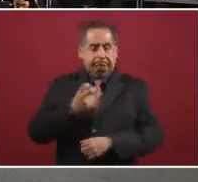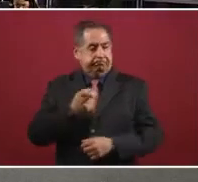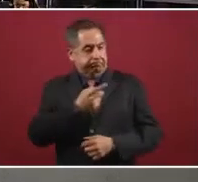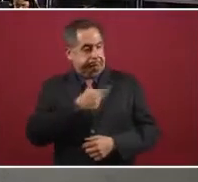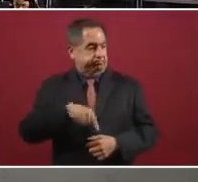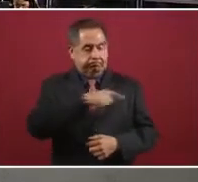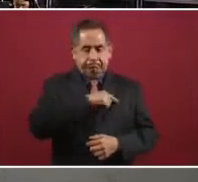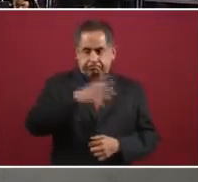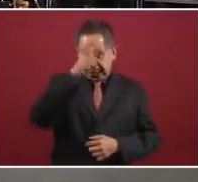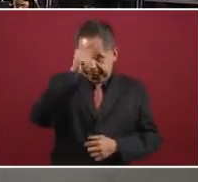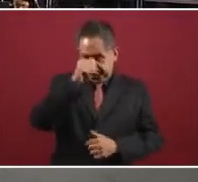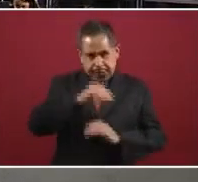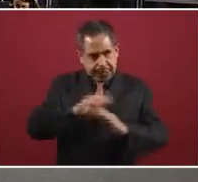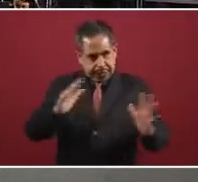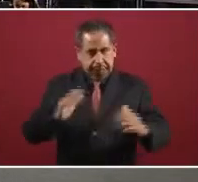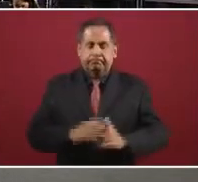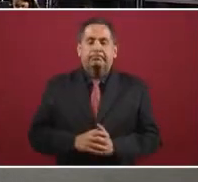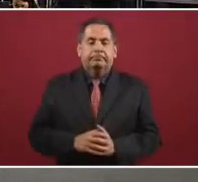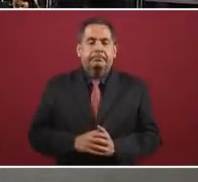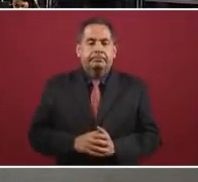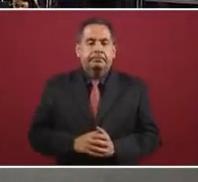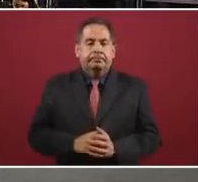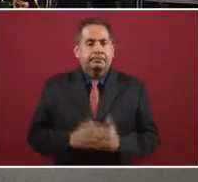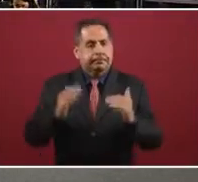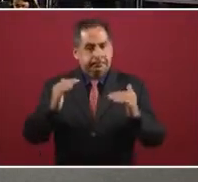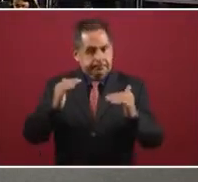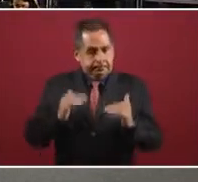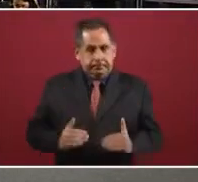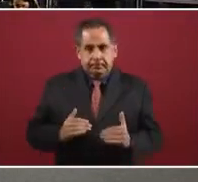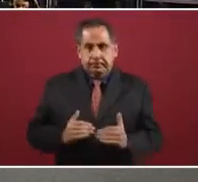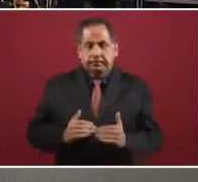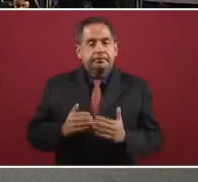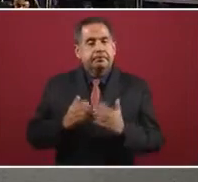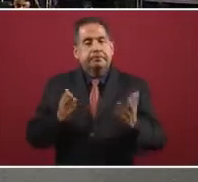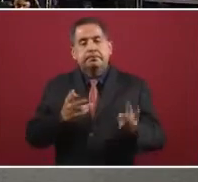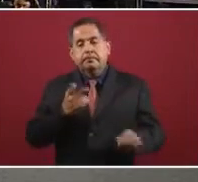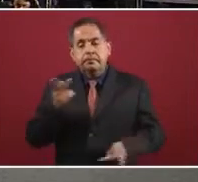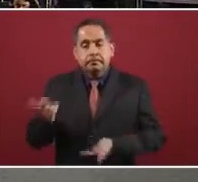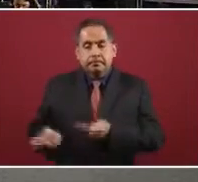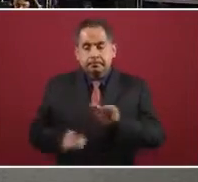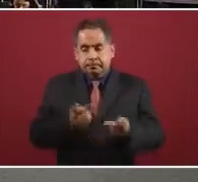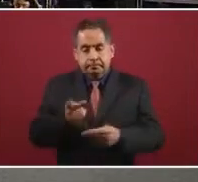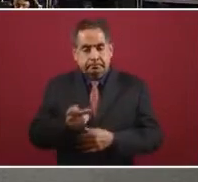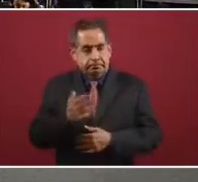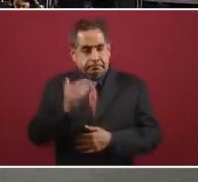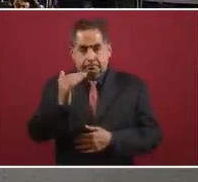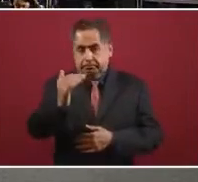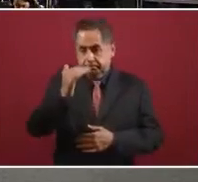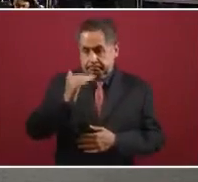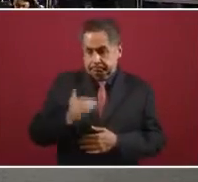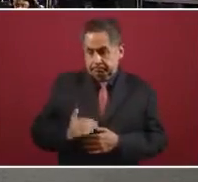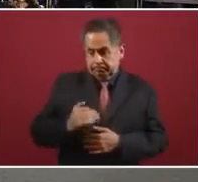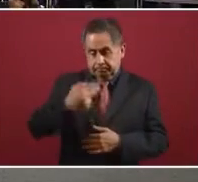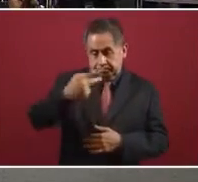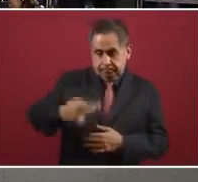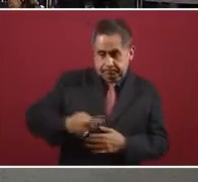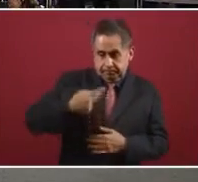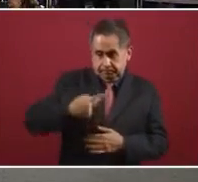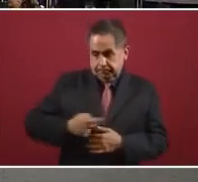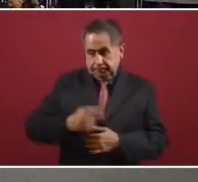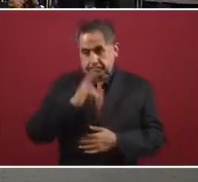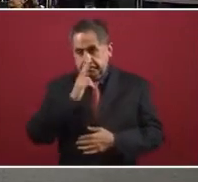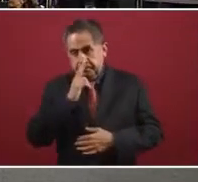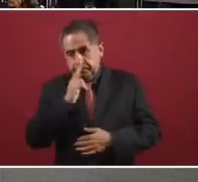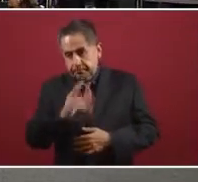acuerdo. Vamos a abrir, como siempre, la sesión de preguntas y